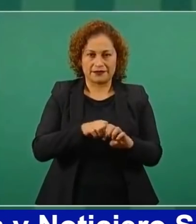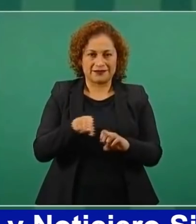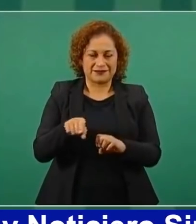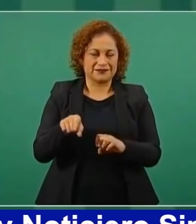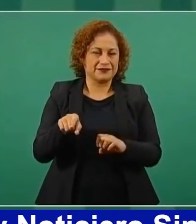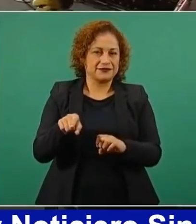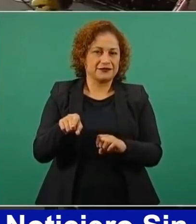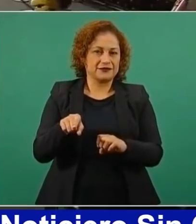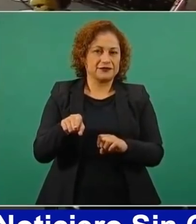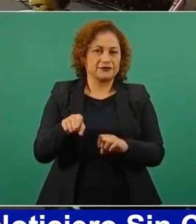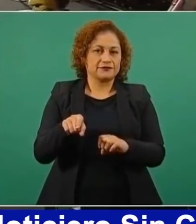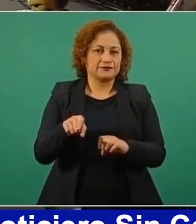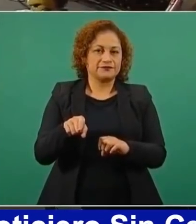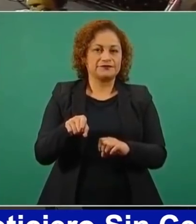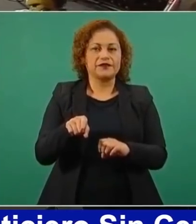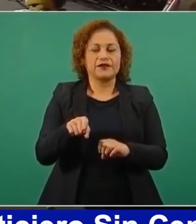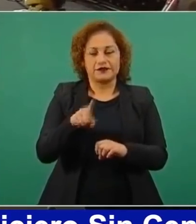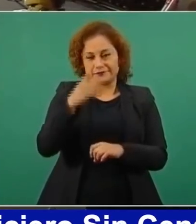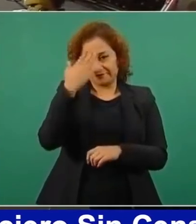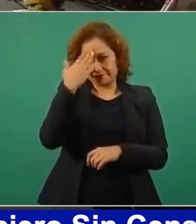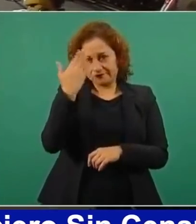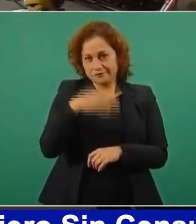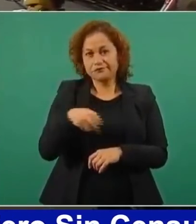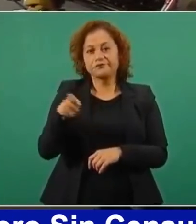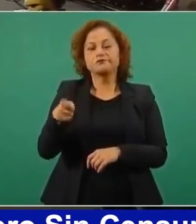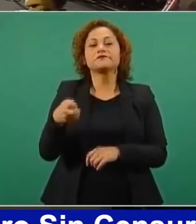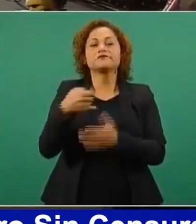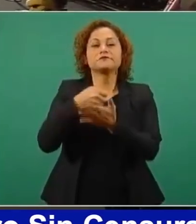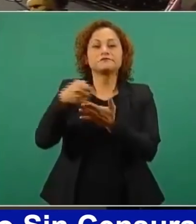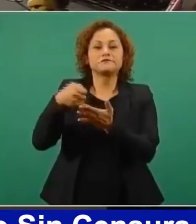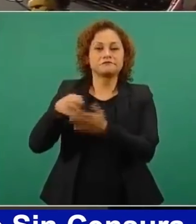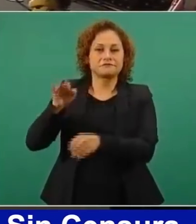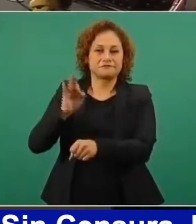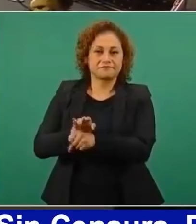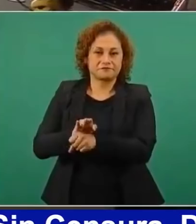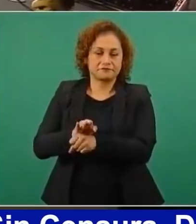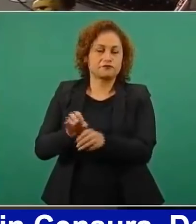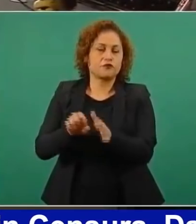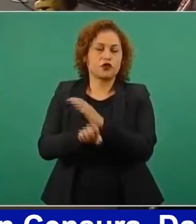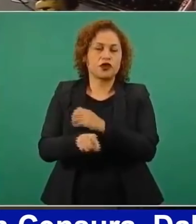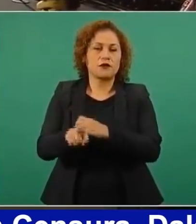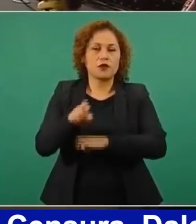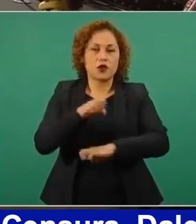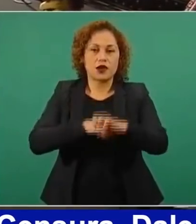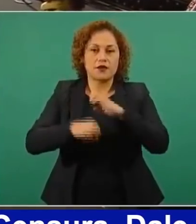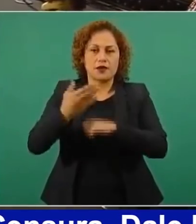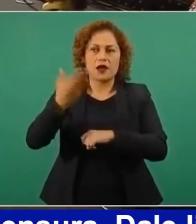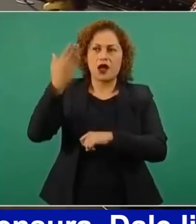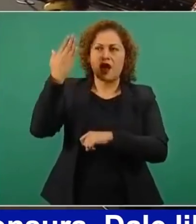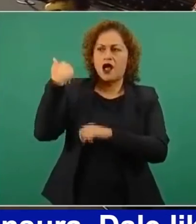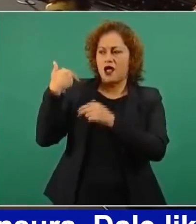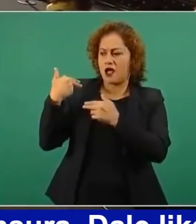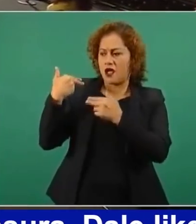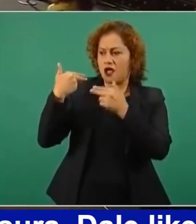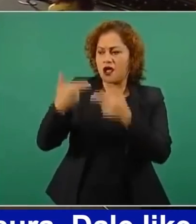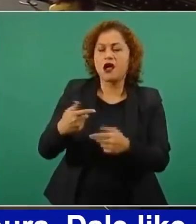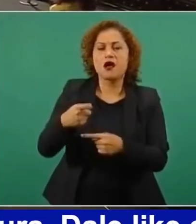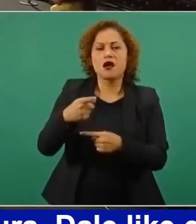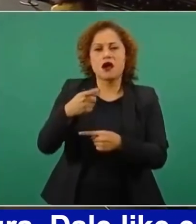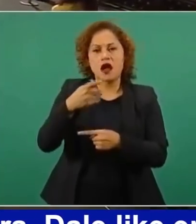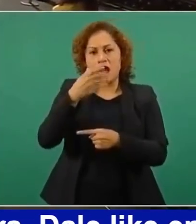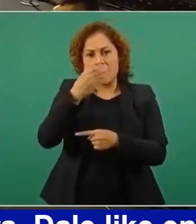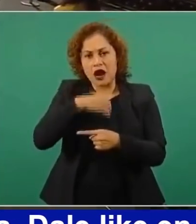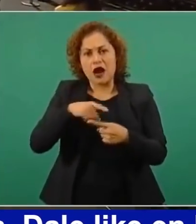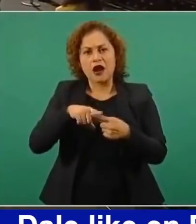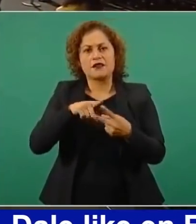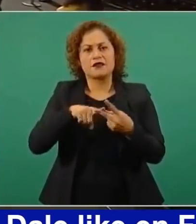fertilizantes, las que tienen que ver con Lázaro Cárdenas, Michoacán,